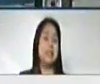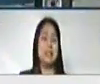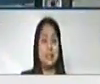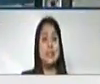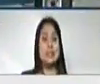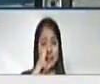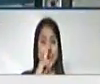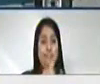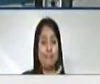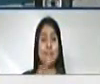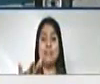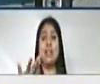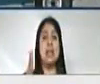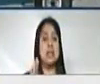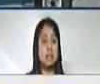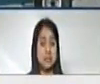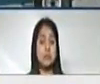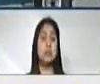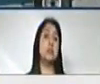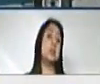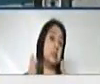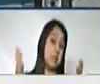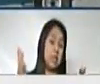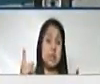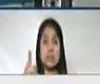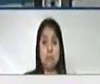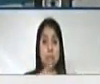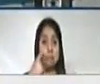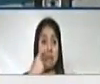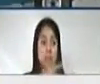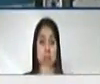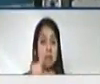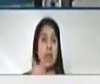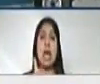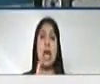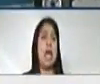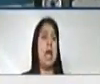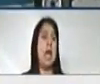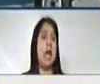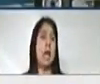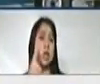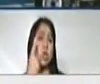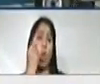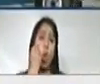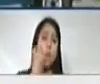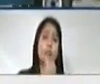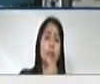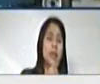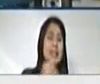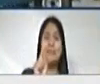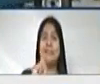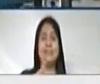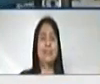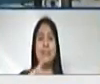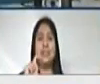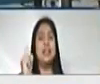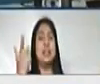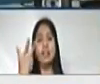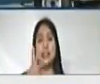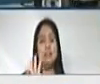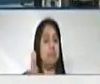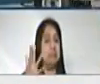momento desde la zona 13 de la capital guatemalteca. Ahí está justamente el cargamento de las dosis de la